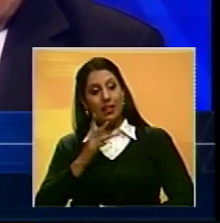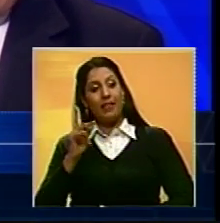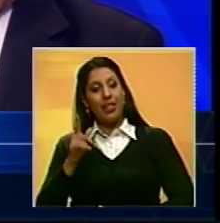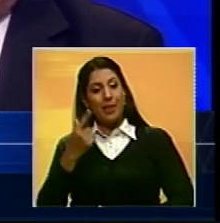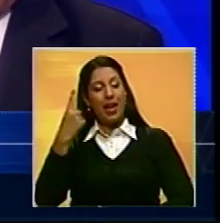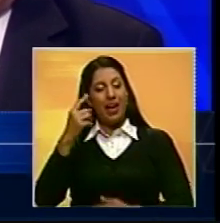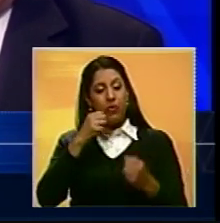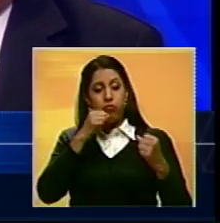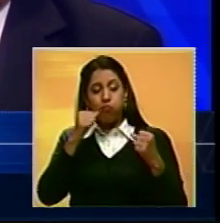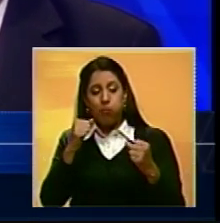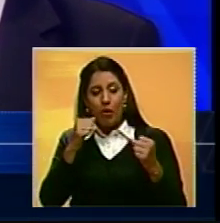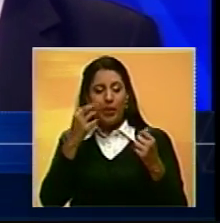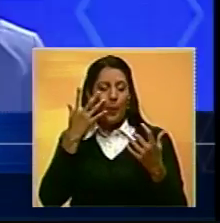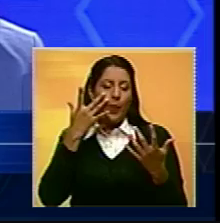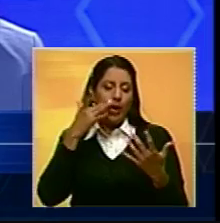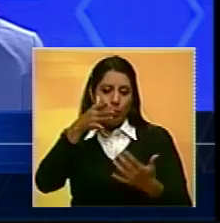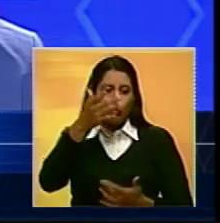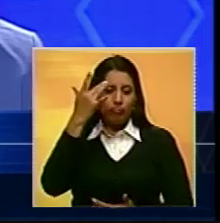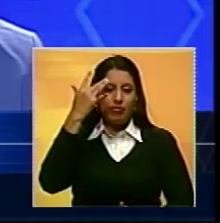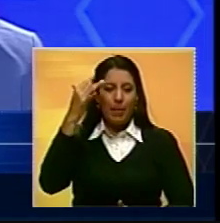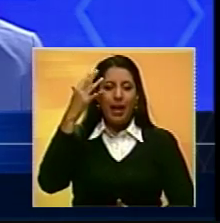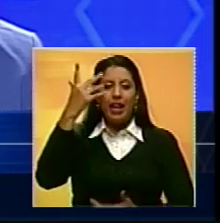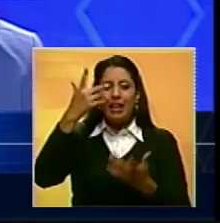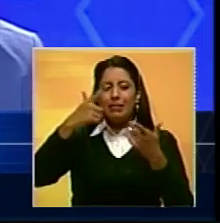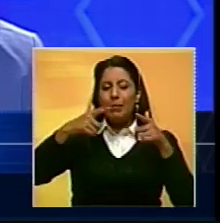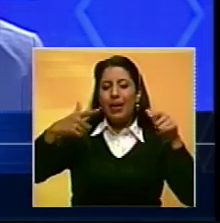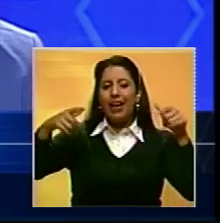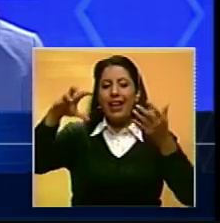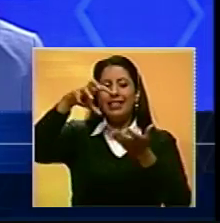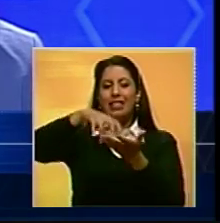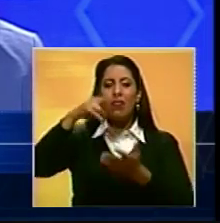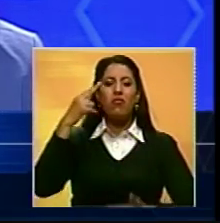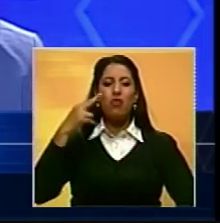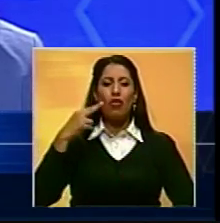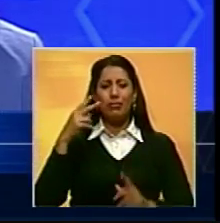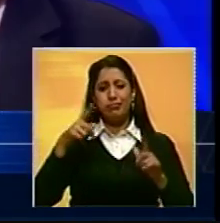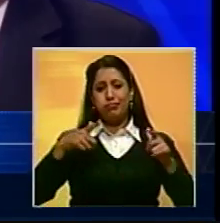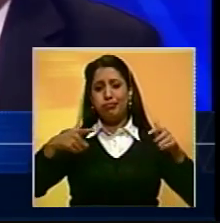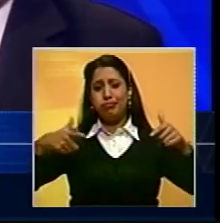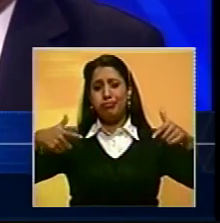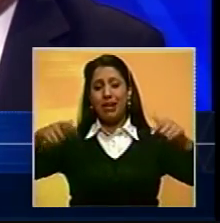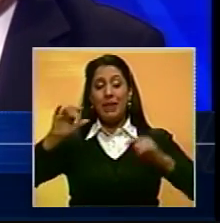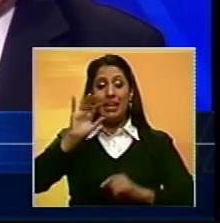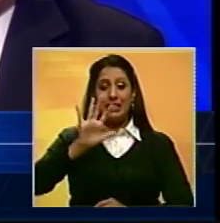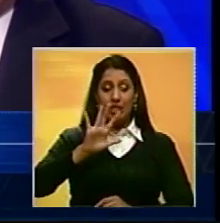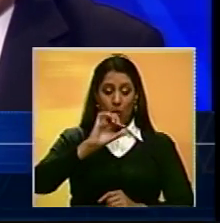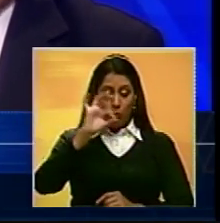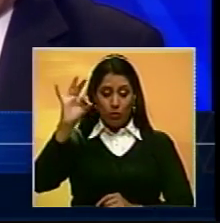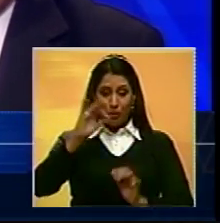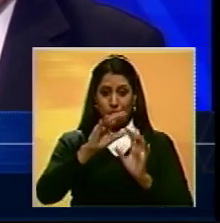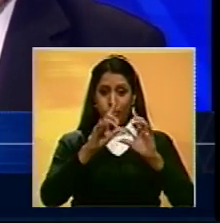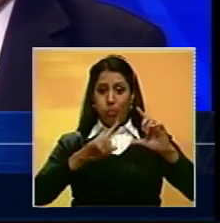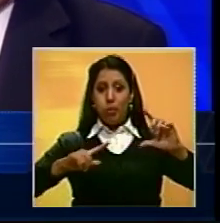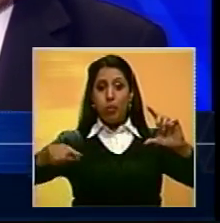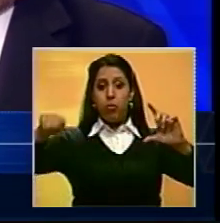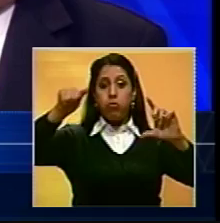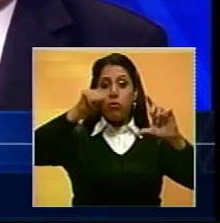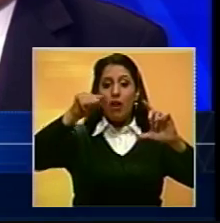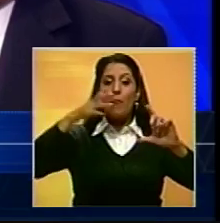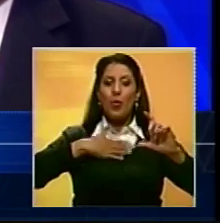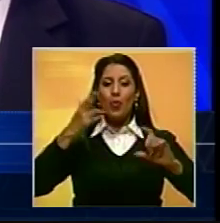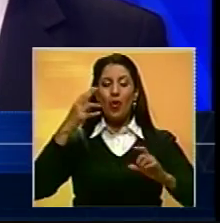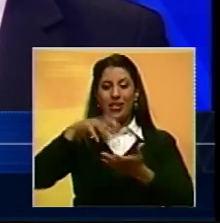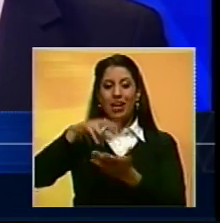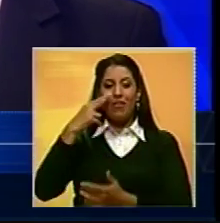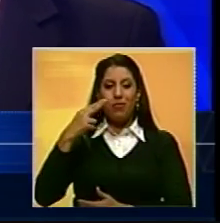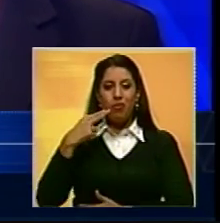hay densas zonas, por ejemplo, imagínense el tamaño del Estado Bolívar. El Estado Bolívar, que es el 5% del territorio nacional, como